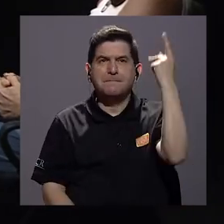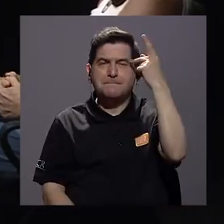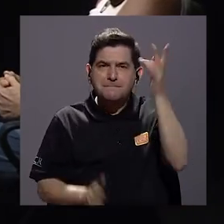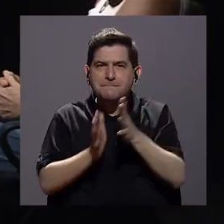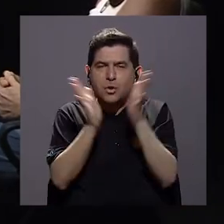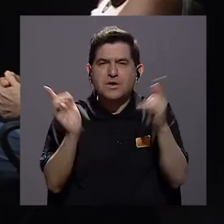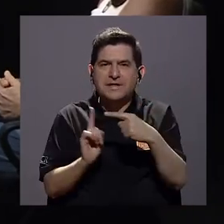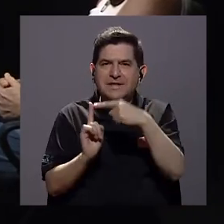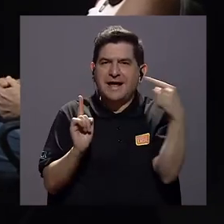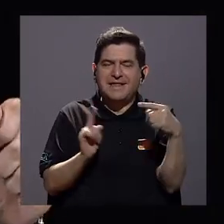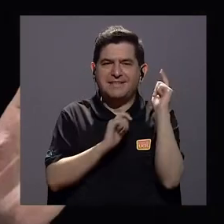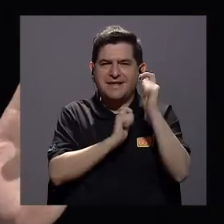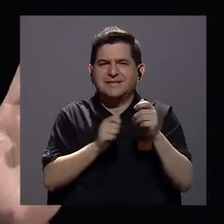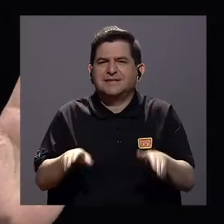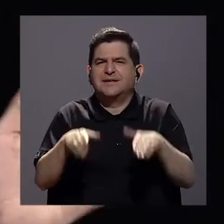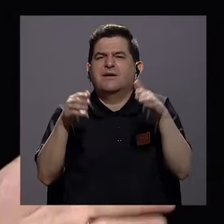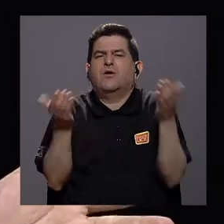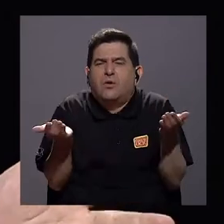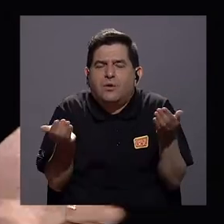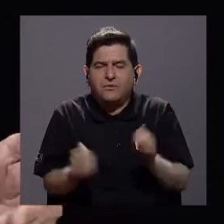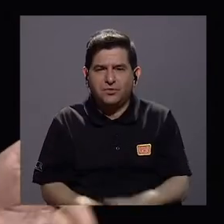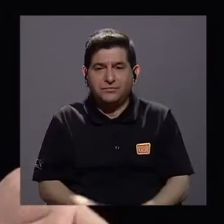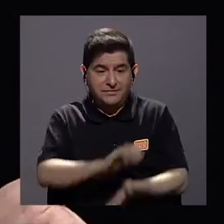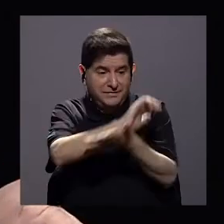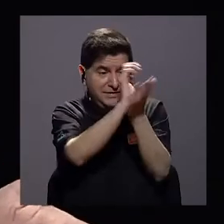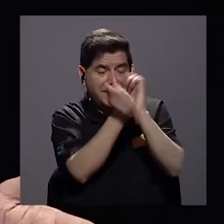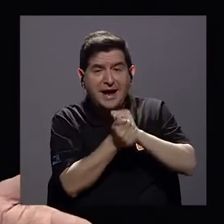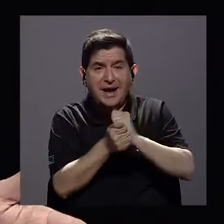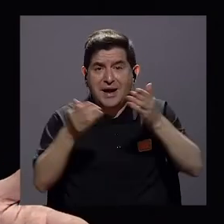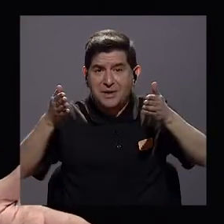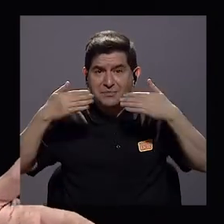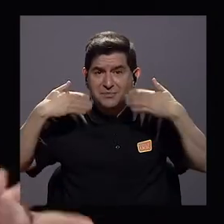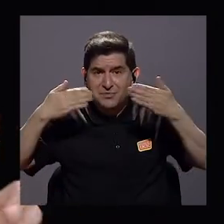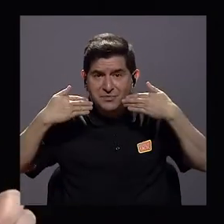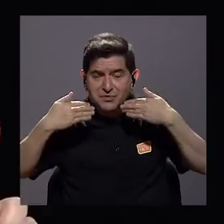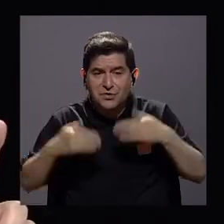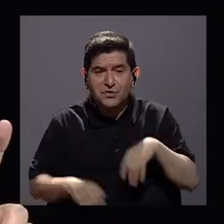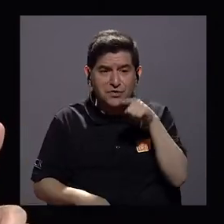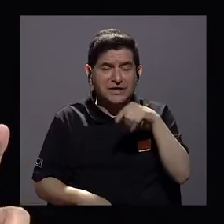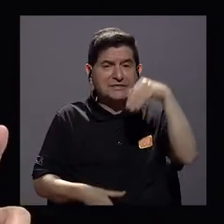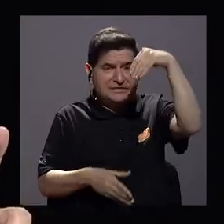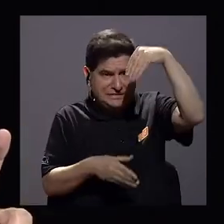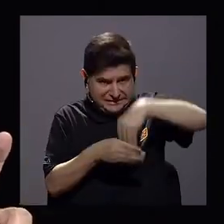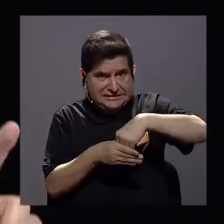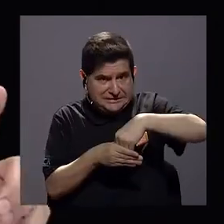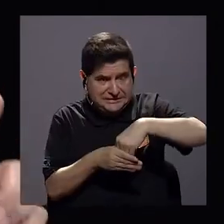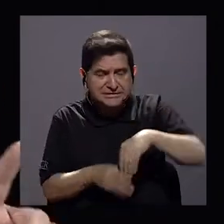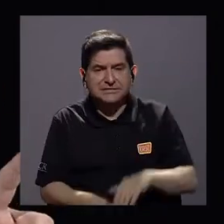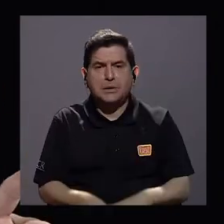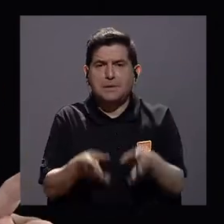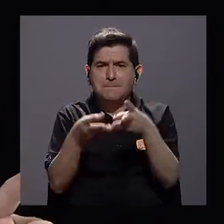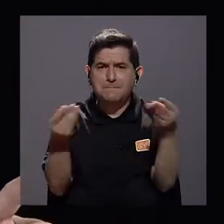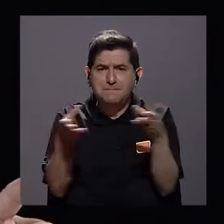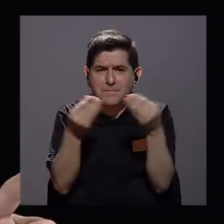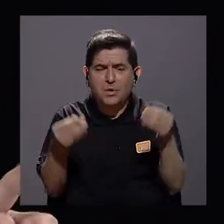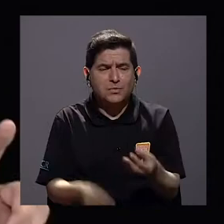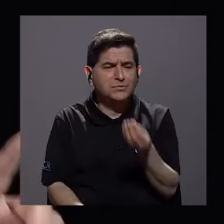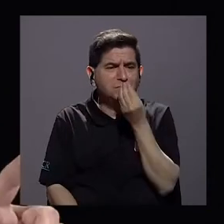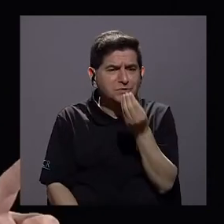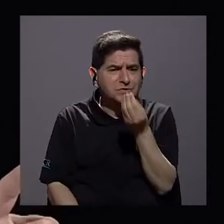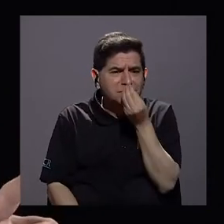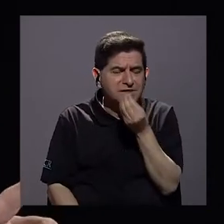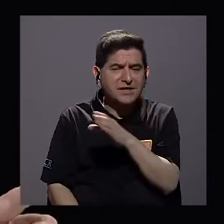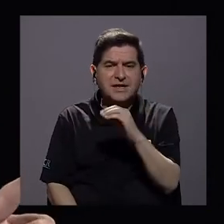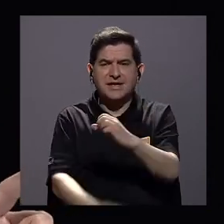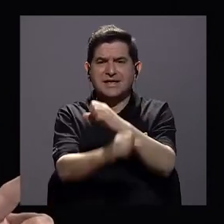pública desde la pesca. Y es que el cambio climático atraviesa esto y hace que la producción de esa comida y la